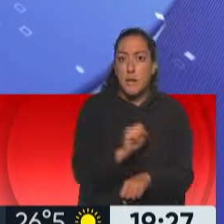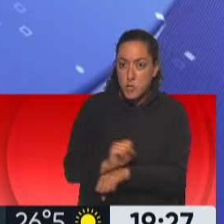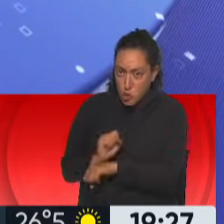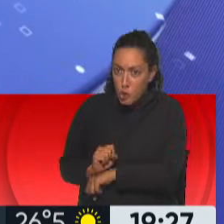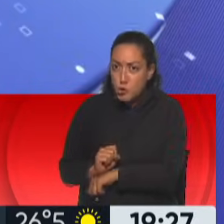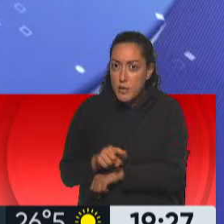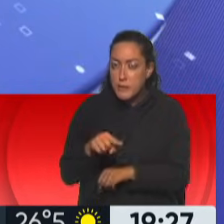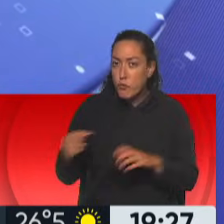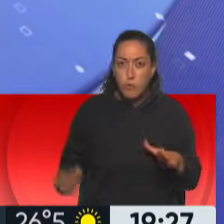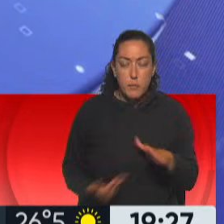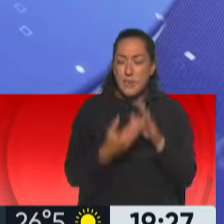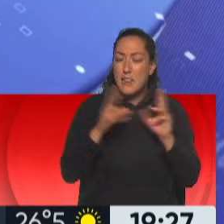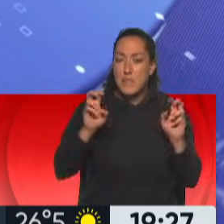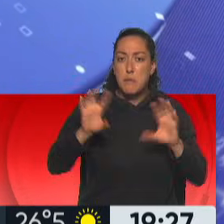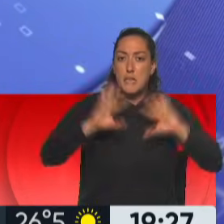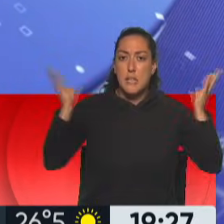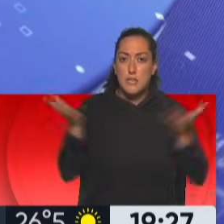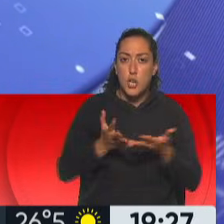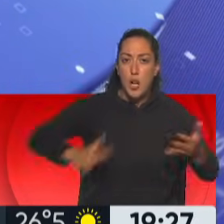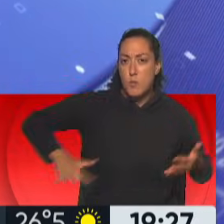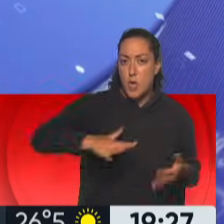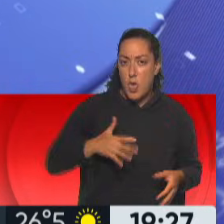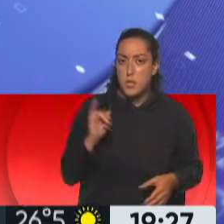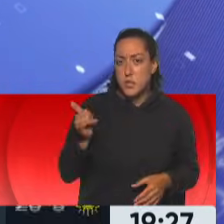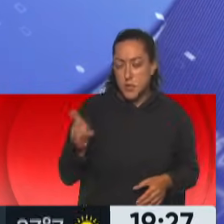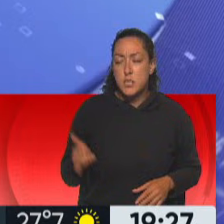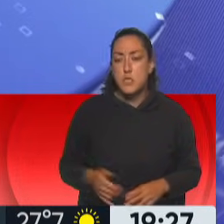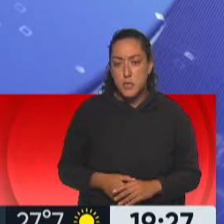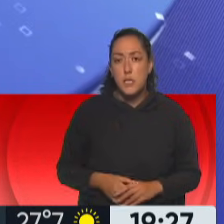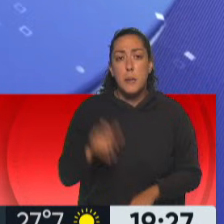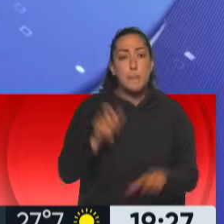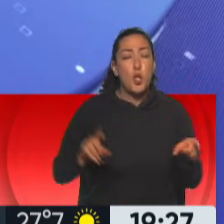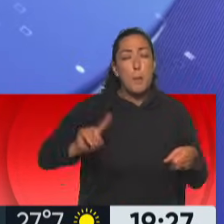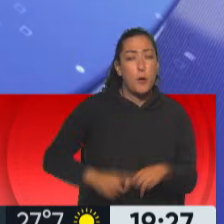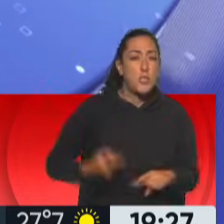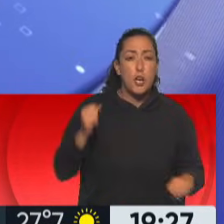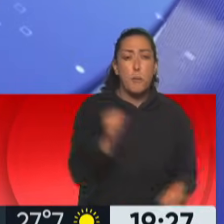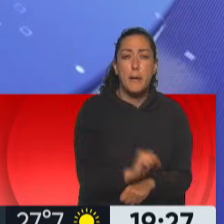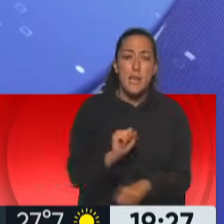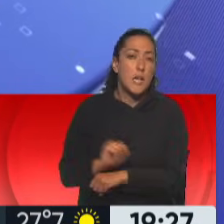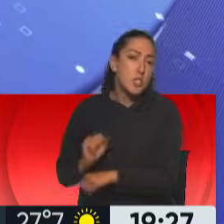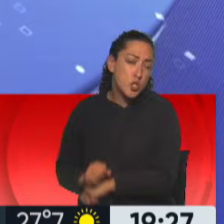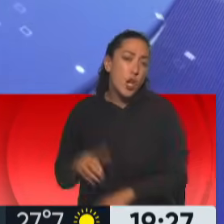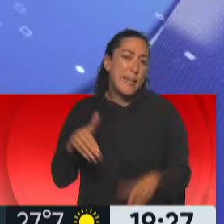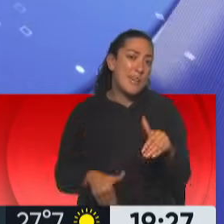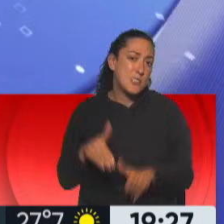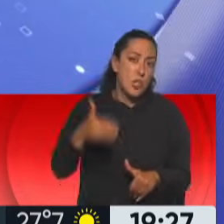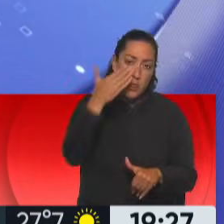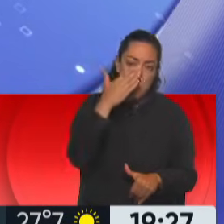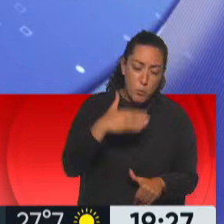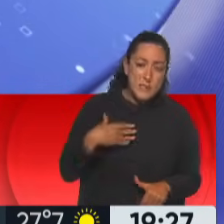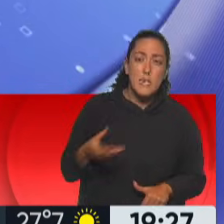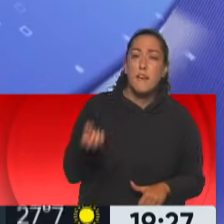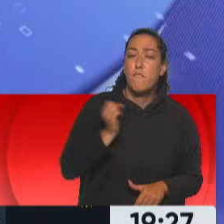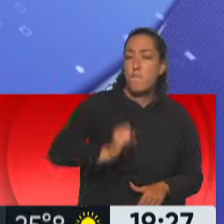también un tema central para la comunidad internacional, ¿no? Sí, recordemos de los presos políticos, sobre todo después de la elección y las denuncias de fraude de